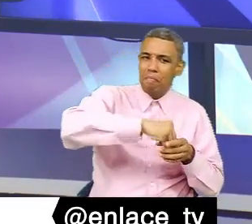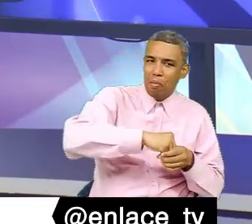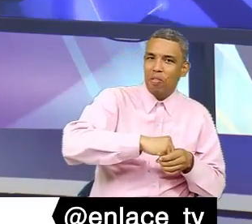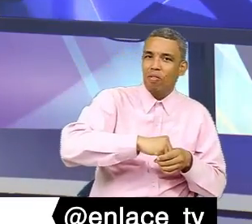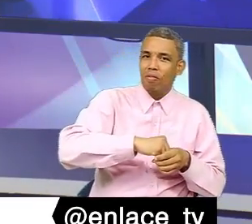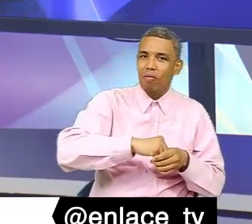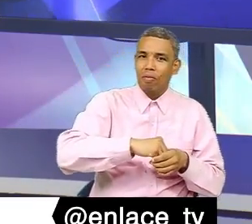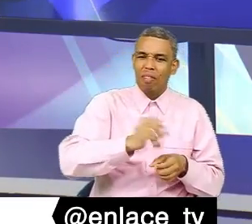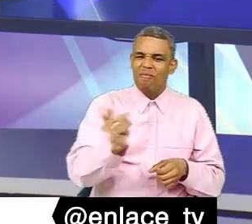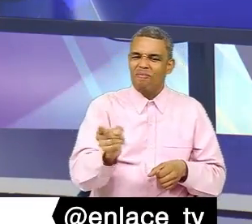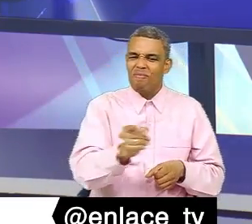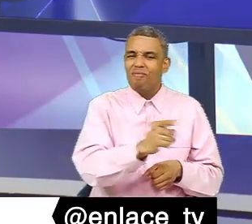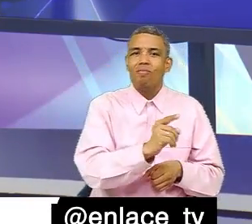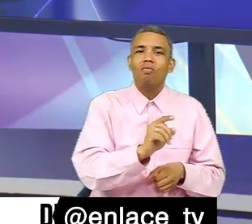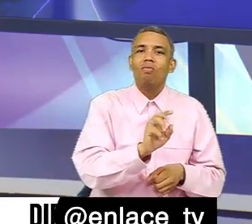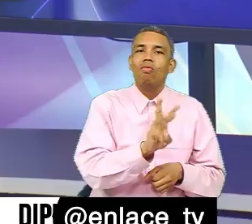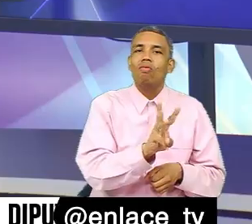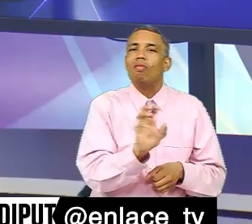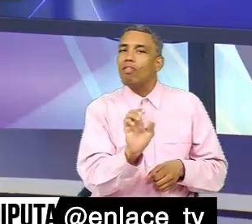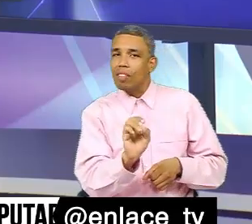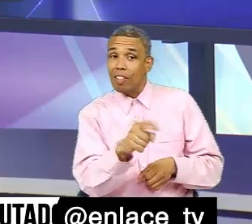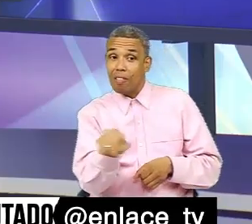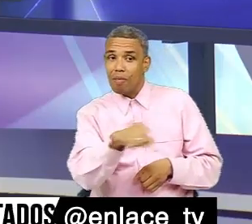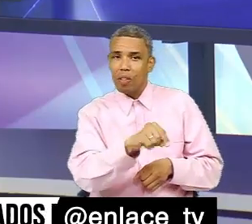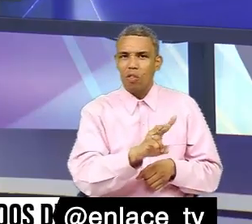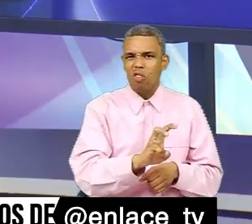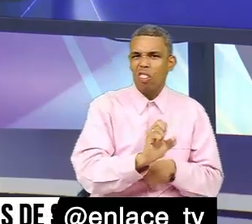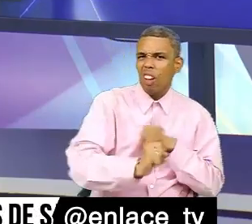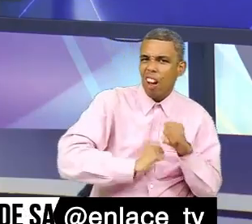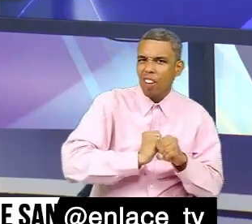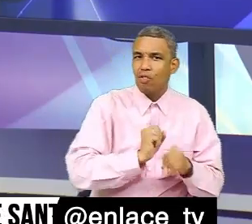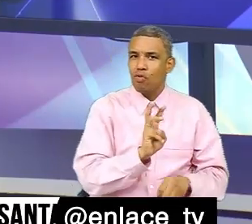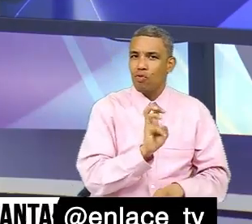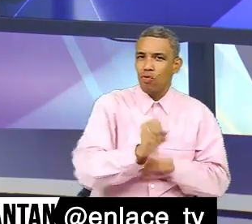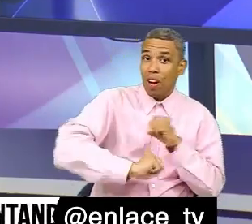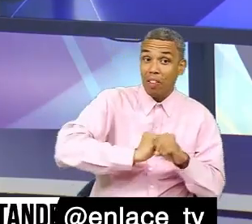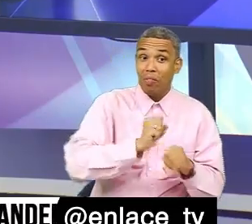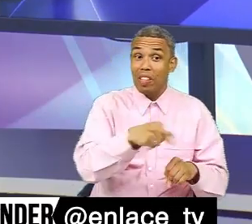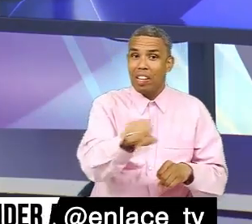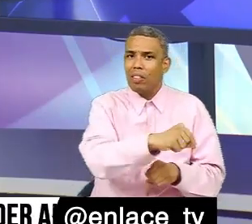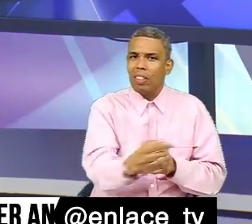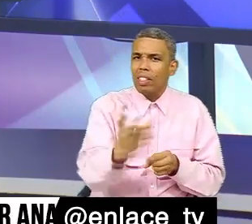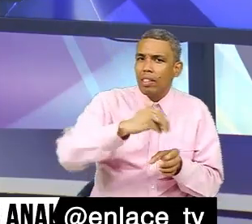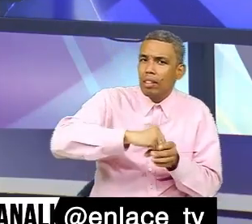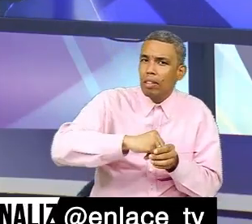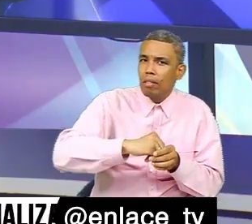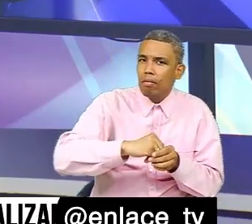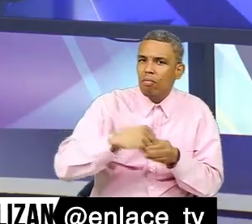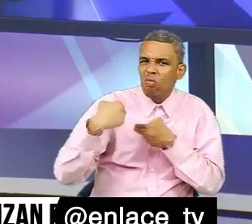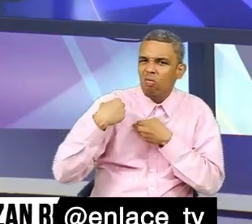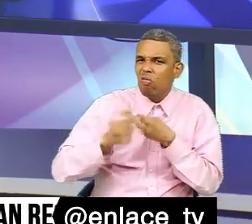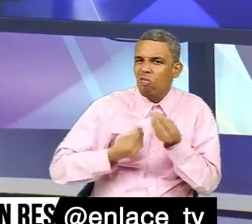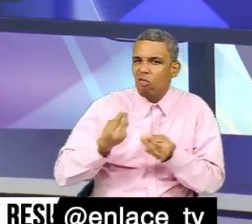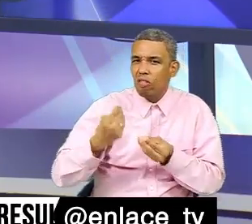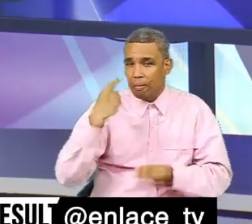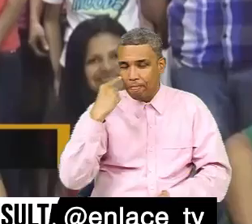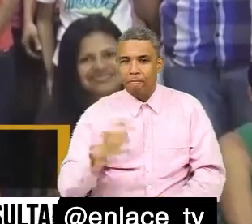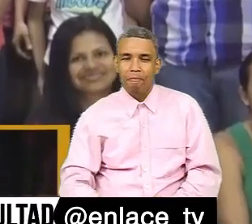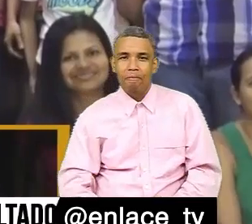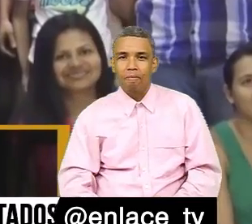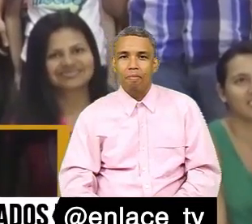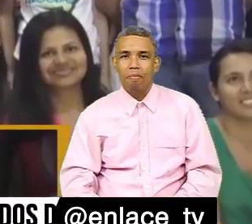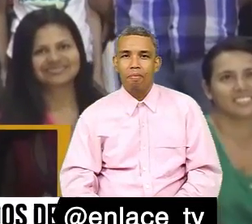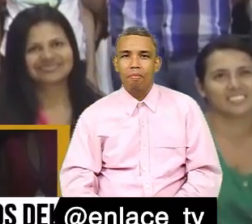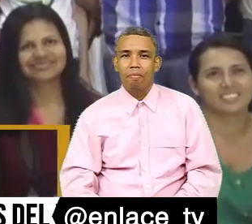30 pequeños entre los 7 y 12 años de edad serán los encargados de transmitir a la comunidad en general el buen uso de las normas de tránsito.